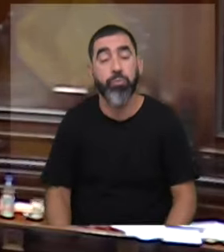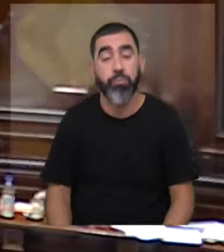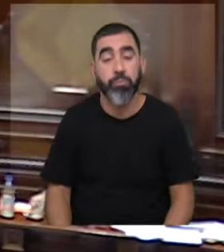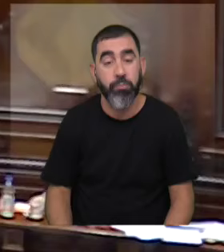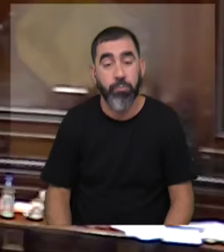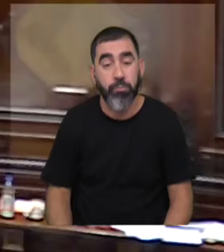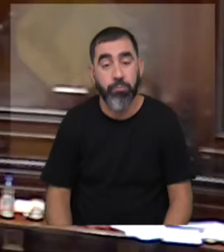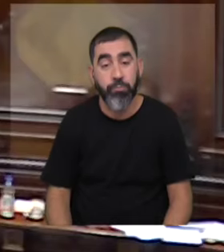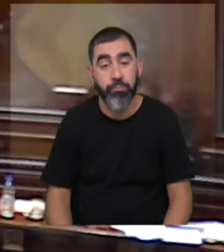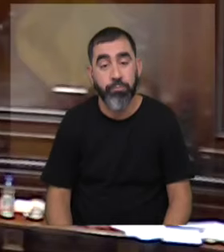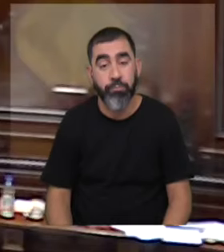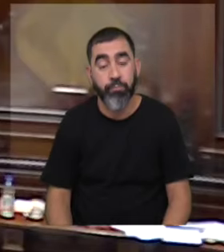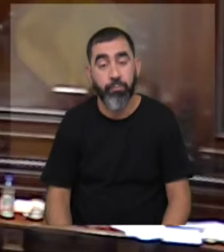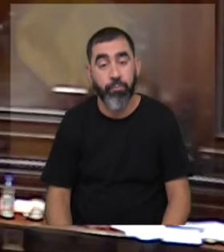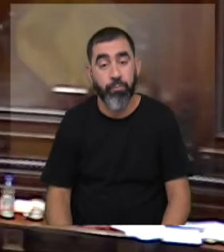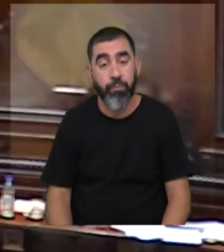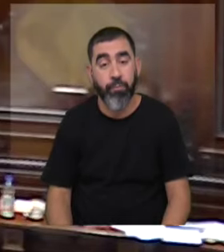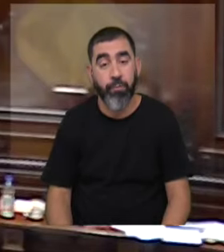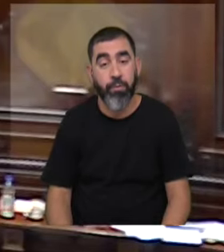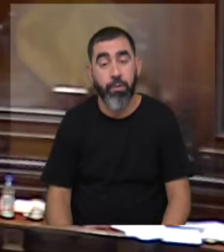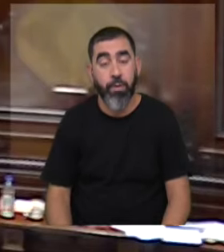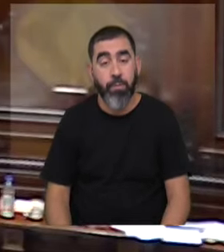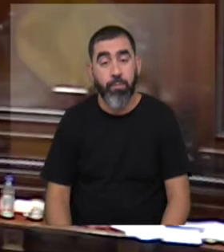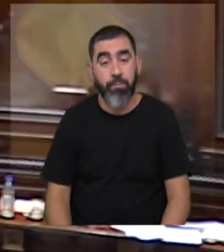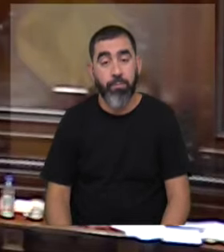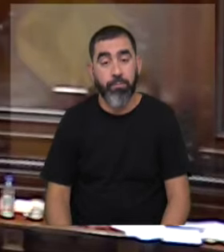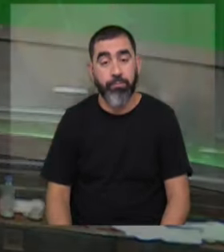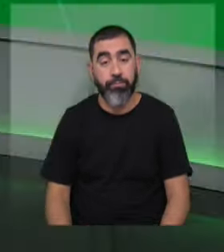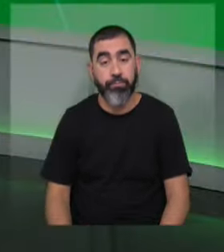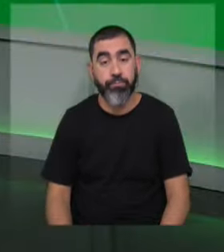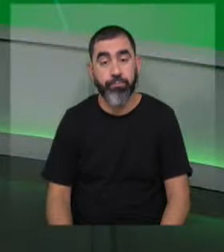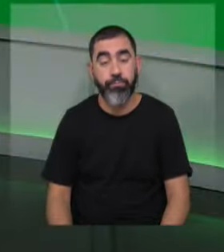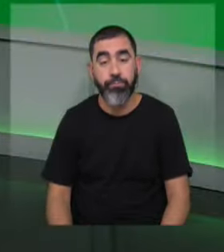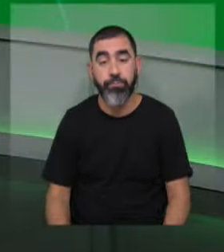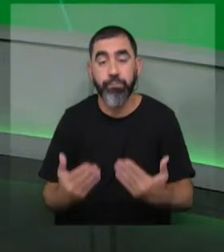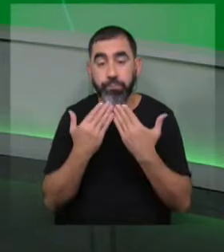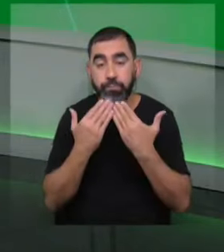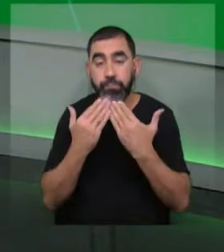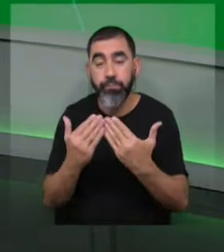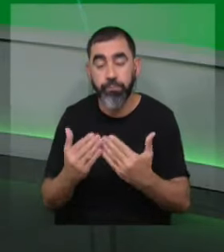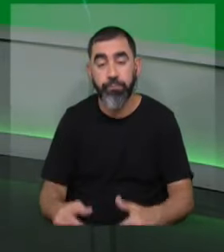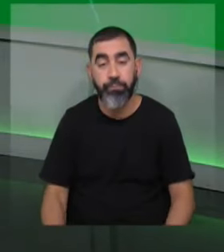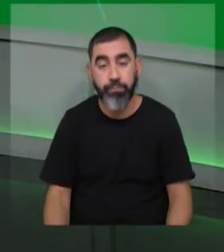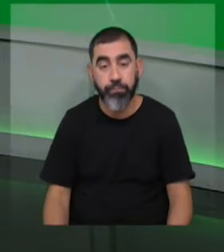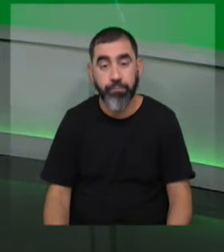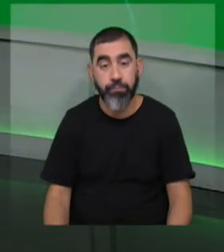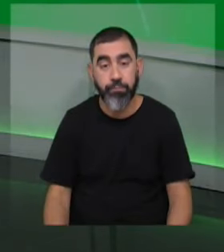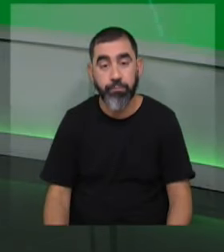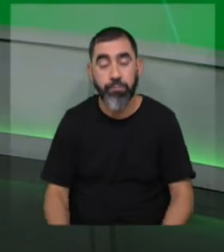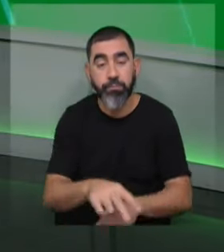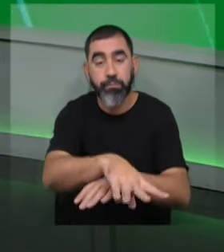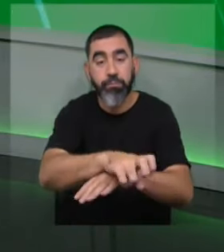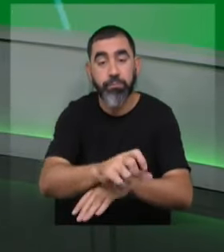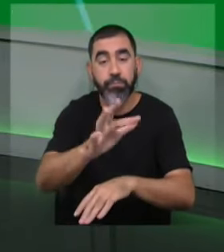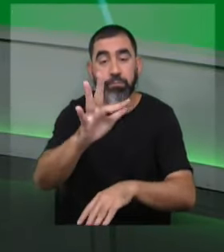uruguayo, como expresa la Constitución de la República. Muchas gracias, Eduardo. La fiscal de